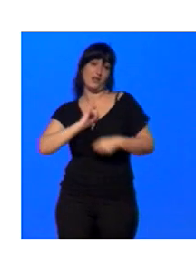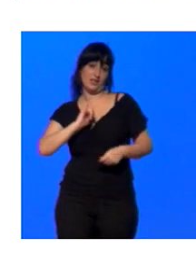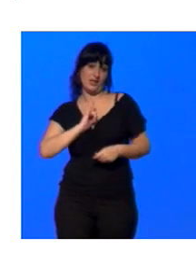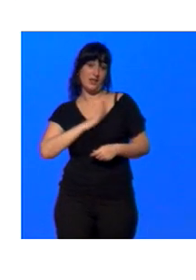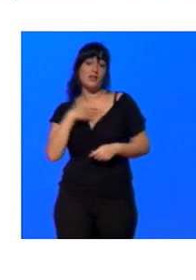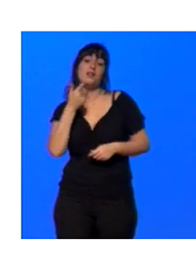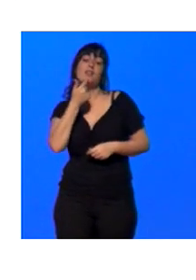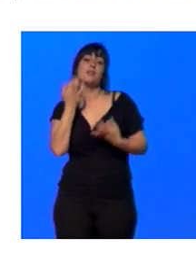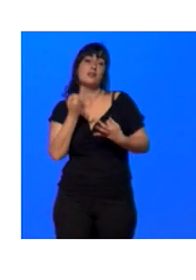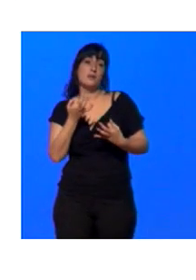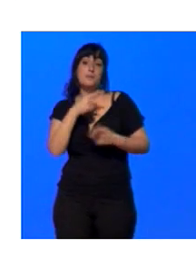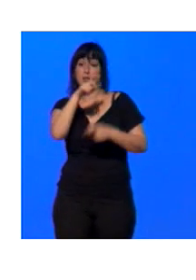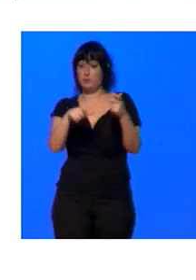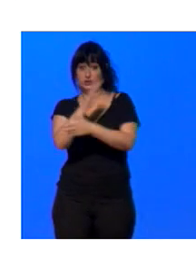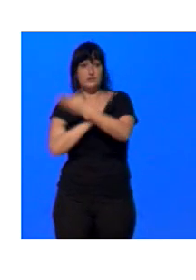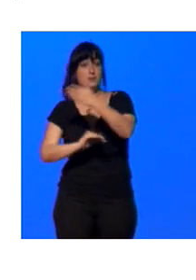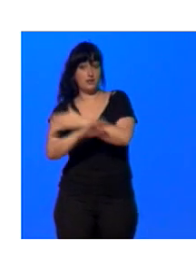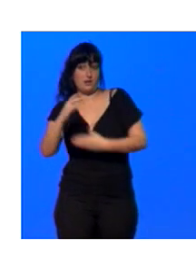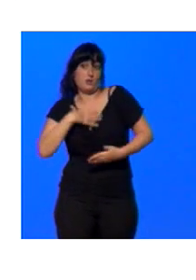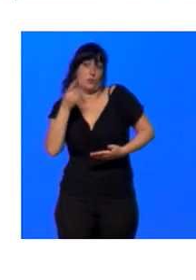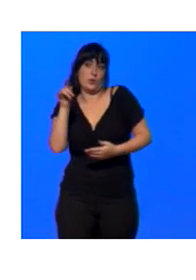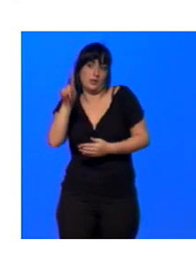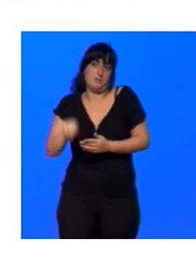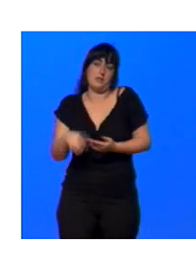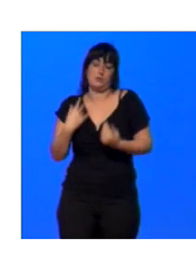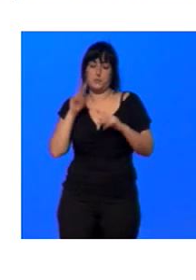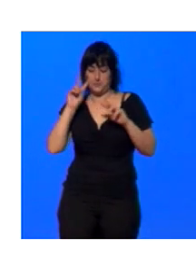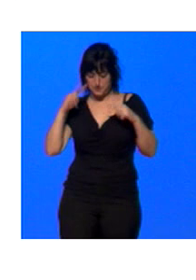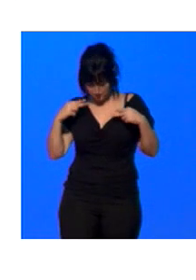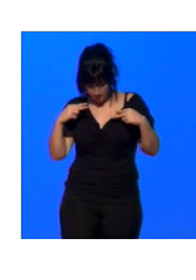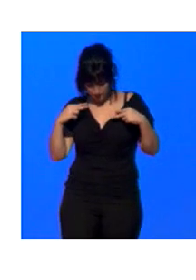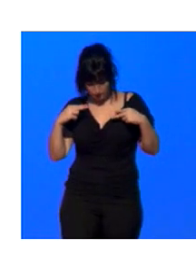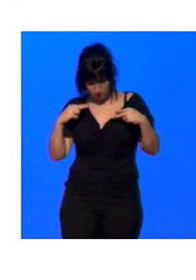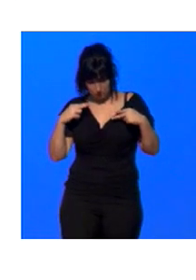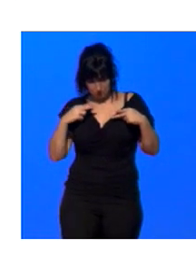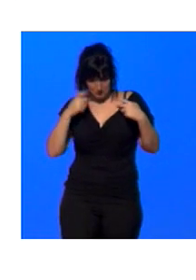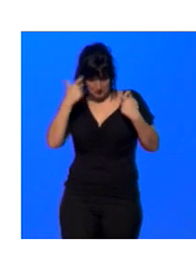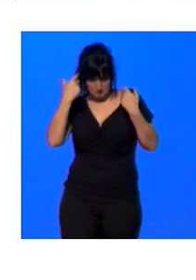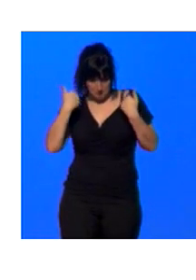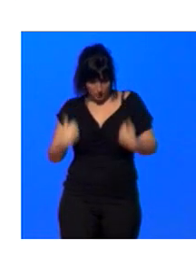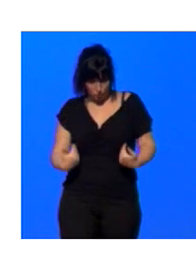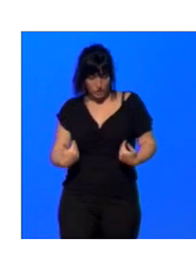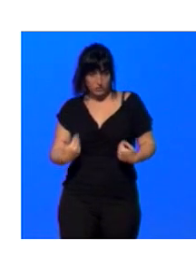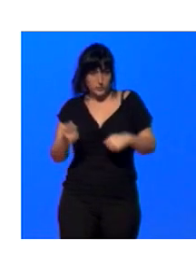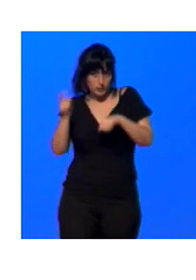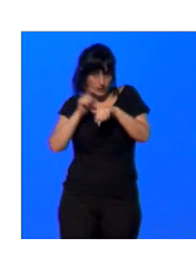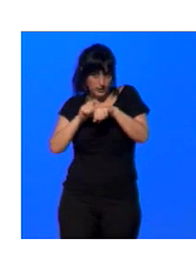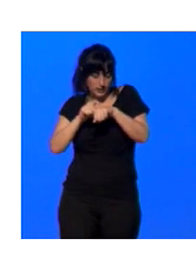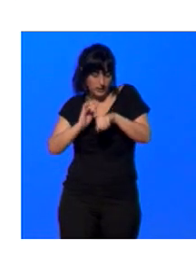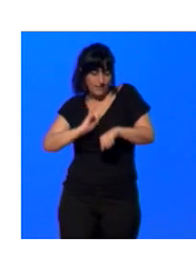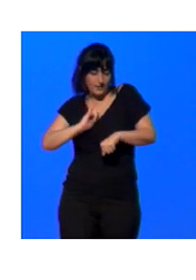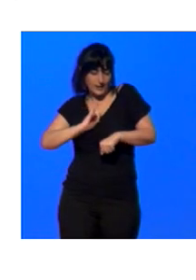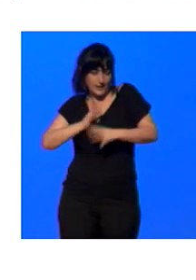discapacidad también se pueden definir como personas con determinados rangos identitarios